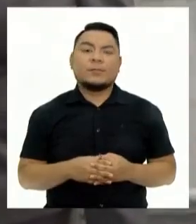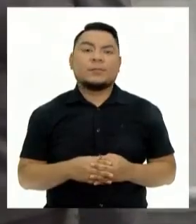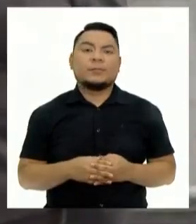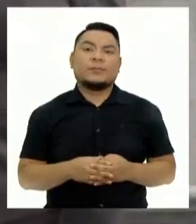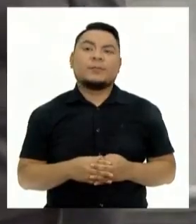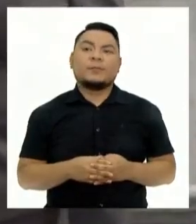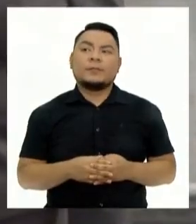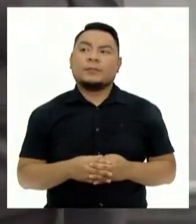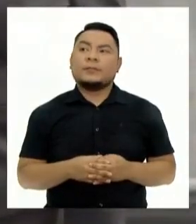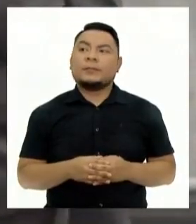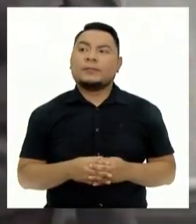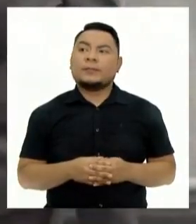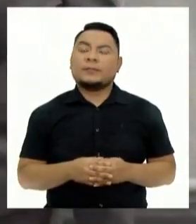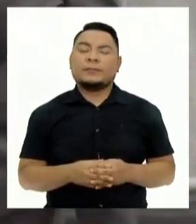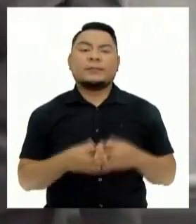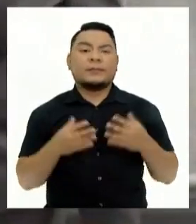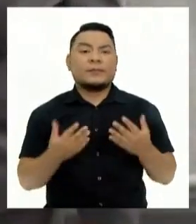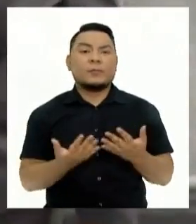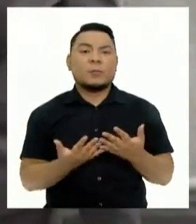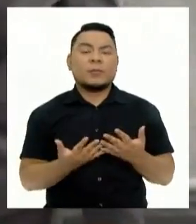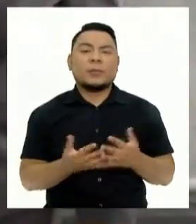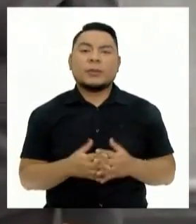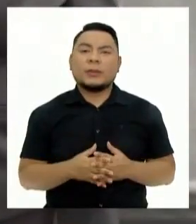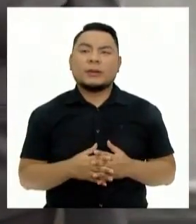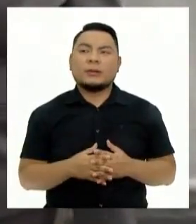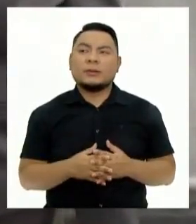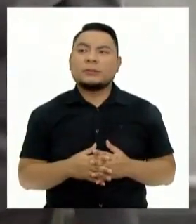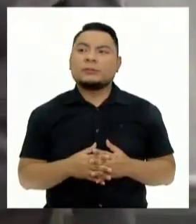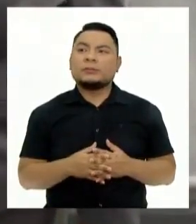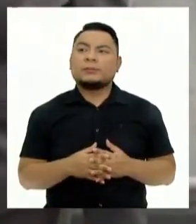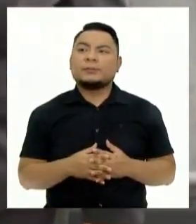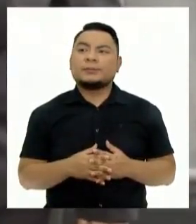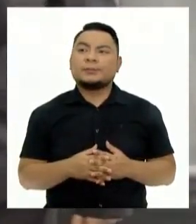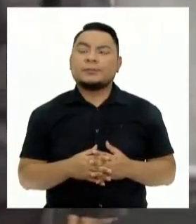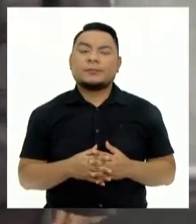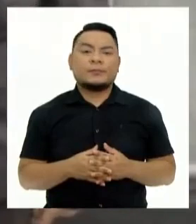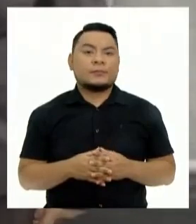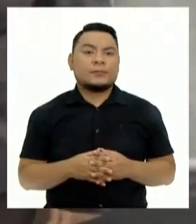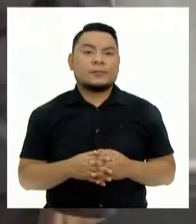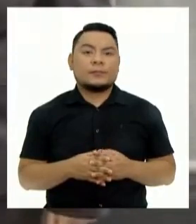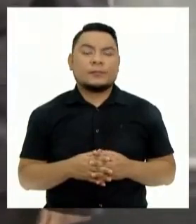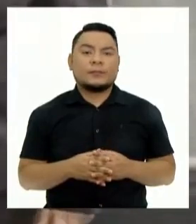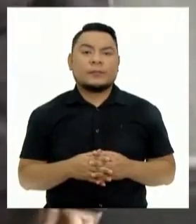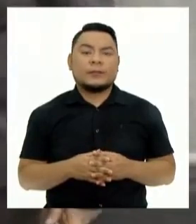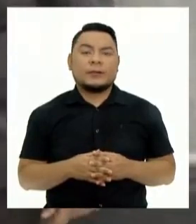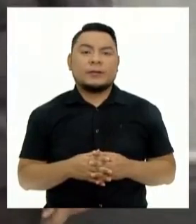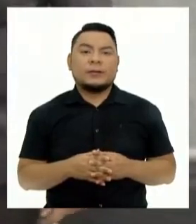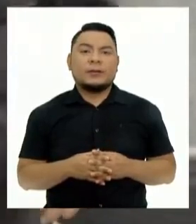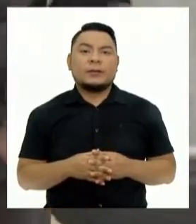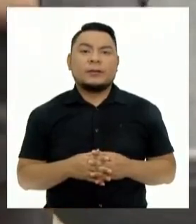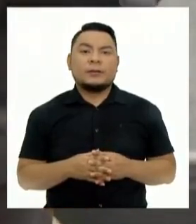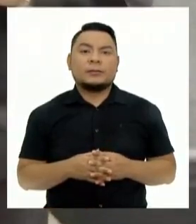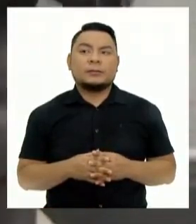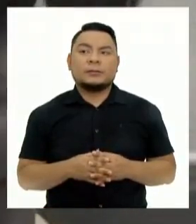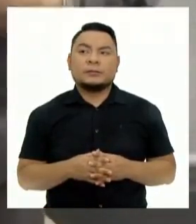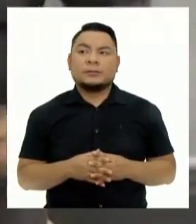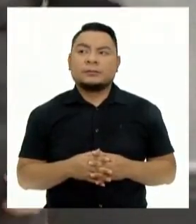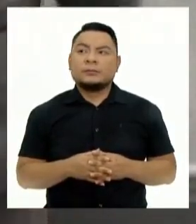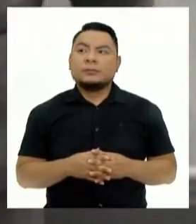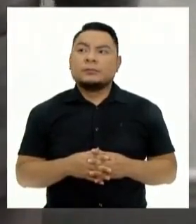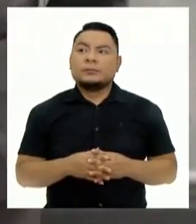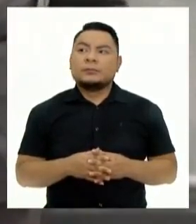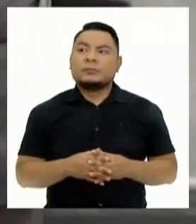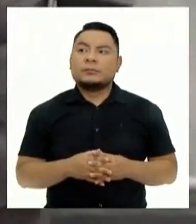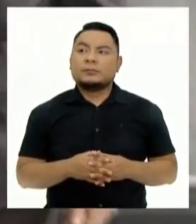y era una de las dependientes de Pacamar. Peter Romano, pues la posición y realizó un conjunto de esfuerzos haciendo